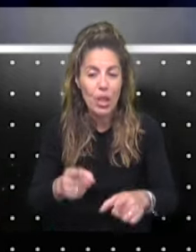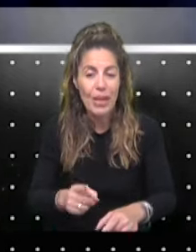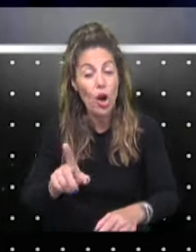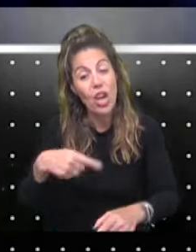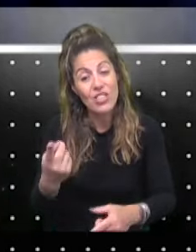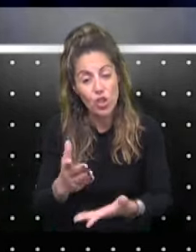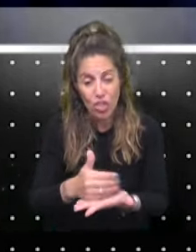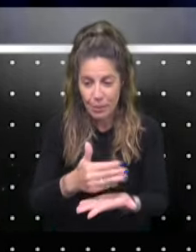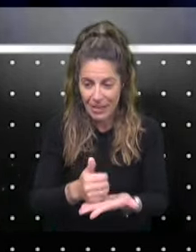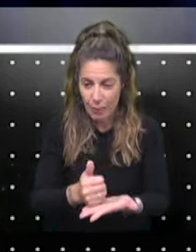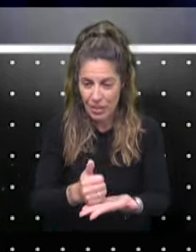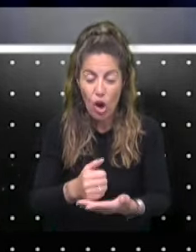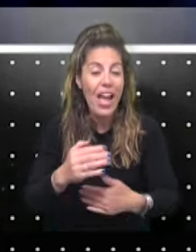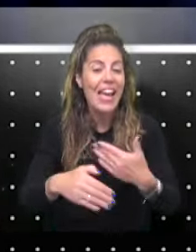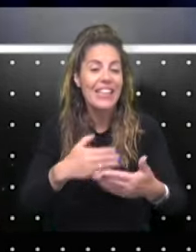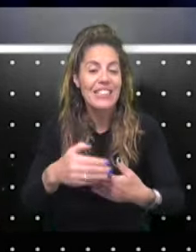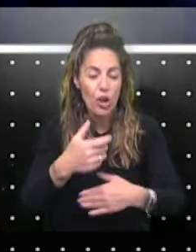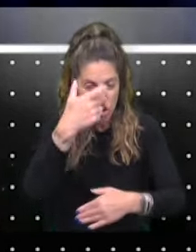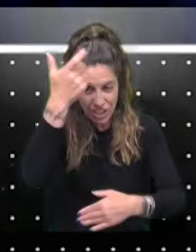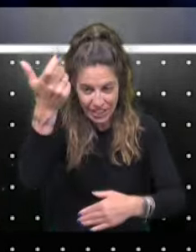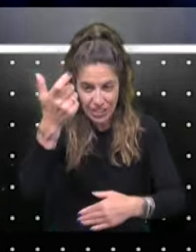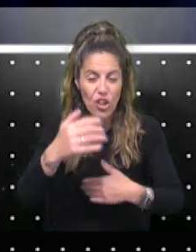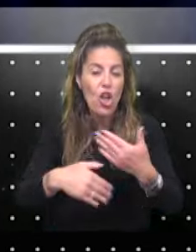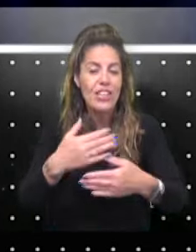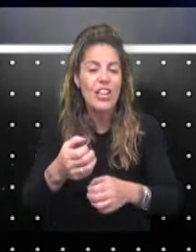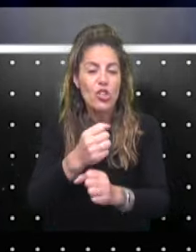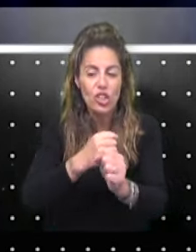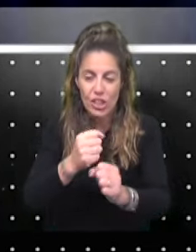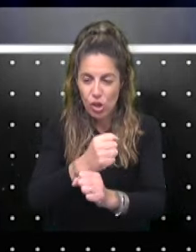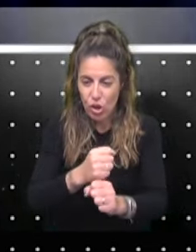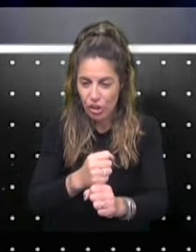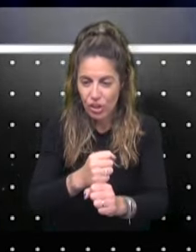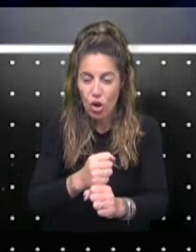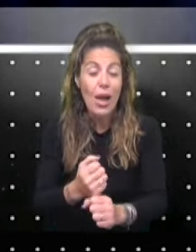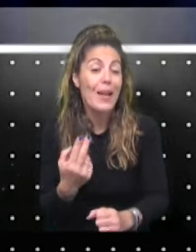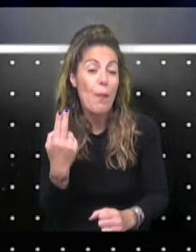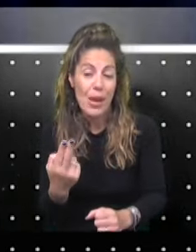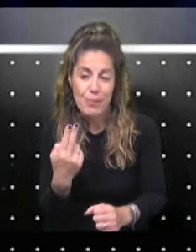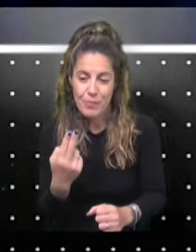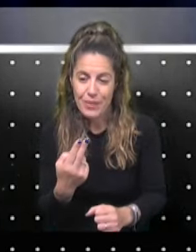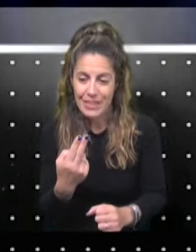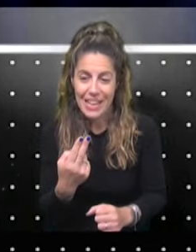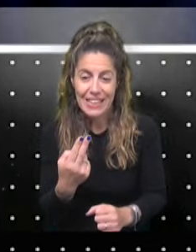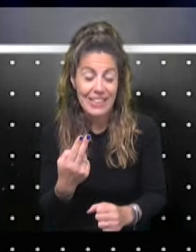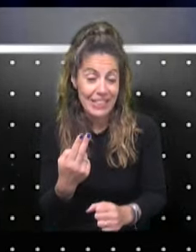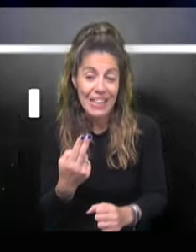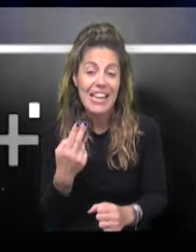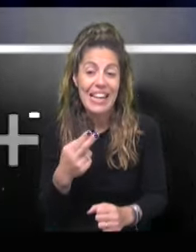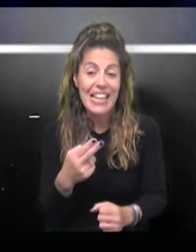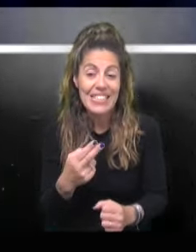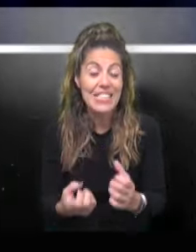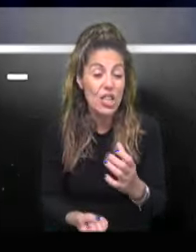otras provincias en desarrollos científicos desarrollos tecnológicos este que permitan este En definitiva que esas